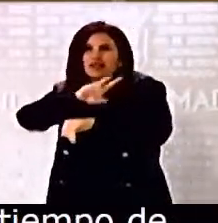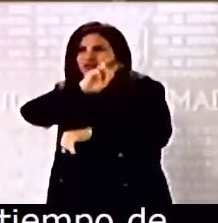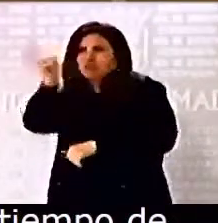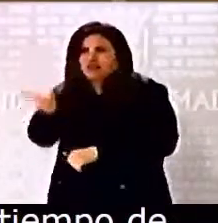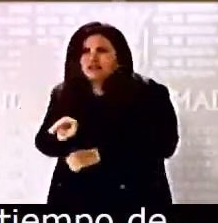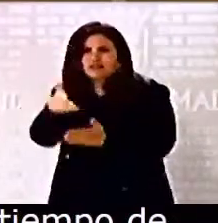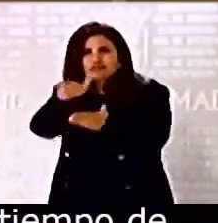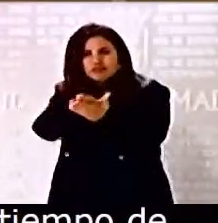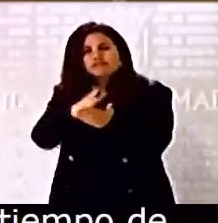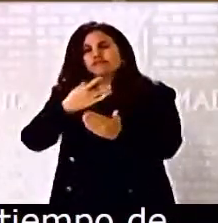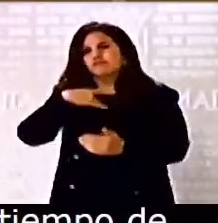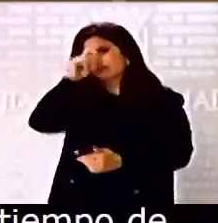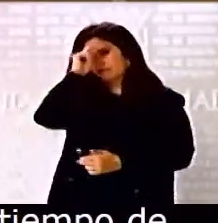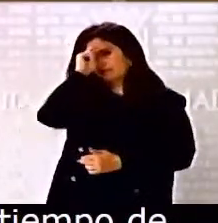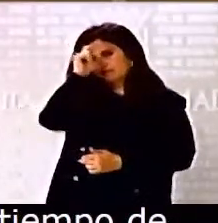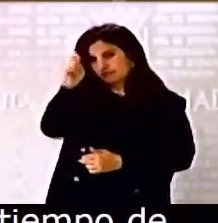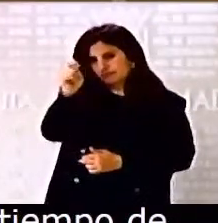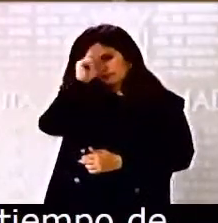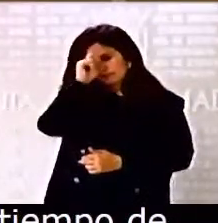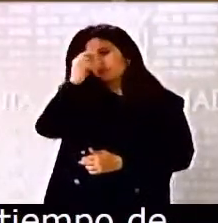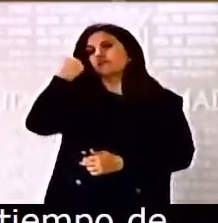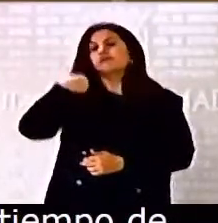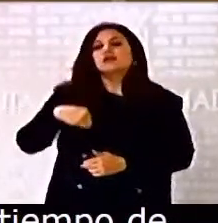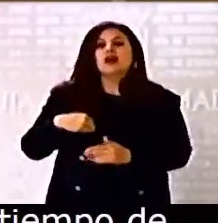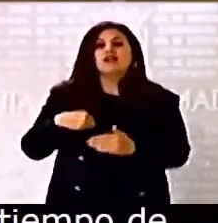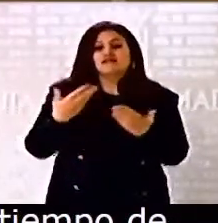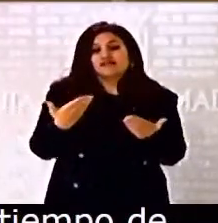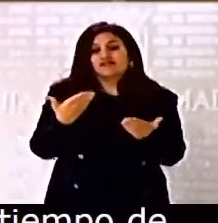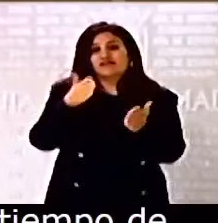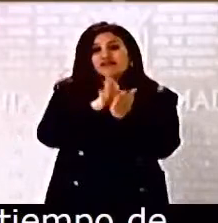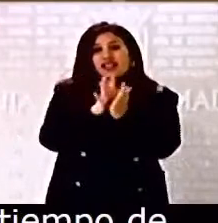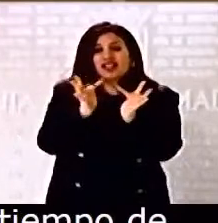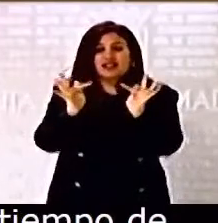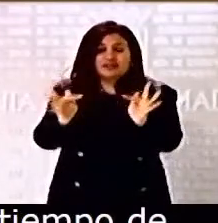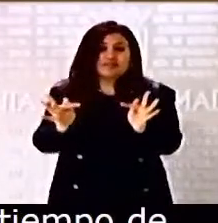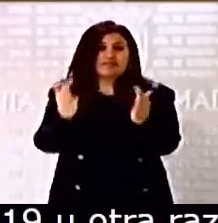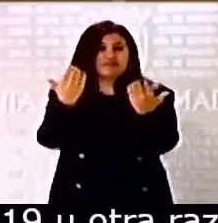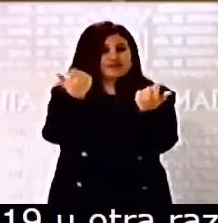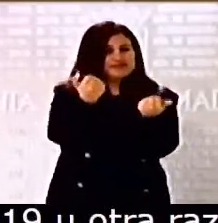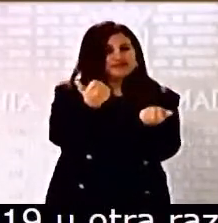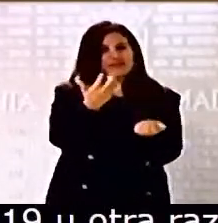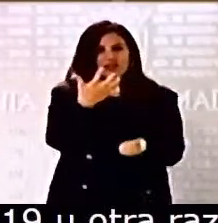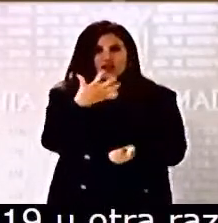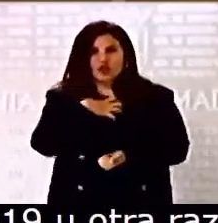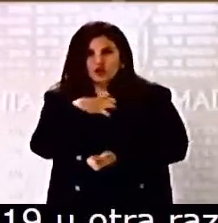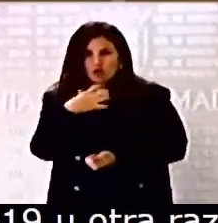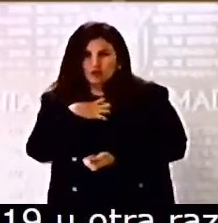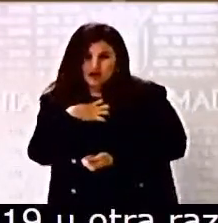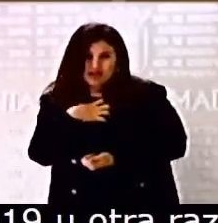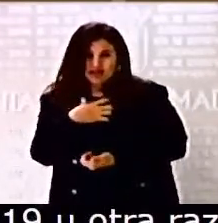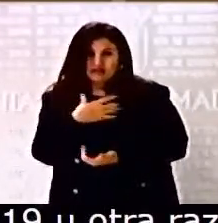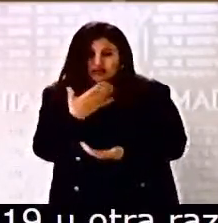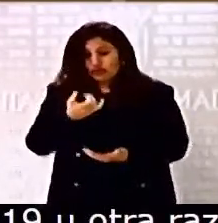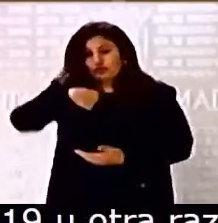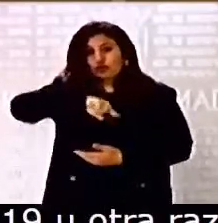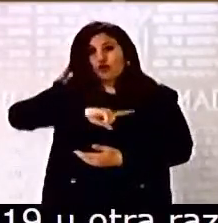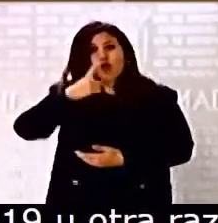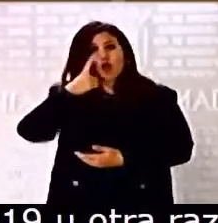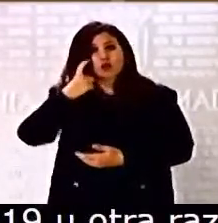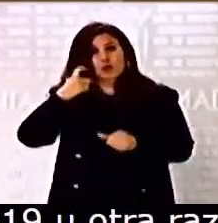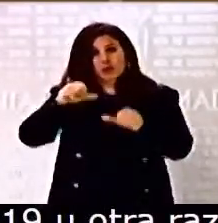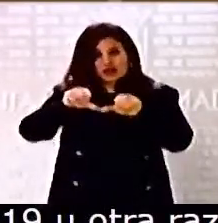como consecuencia de la misma no han podido despedir a ese ser querido como son nuestras